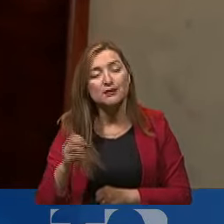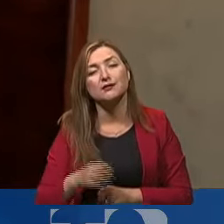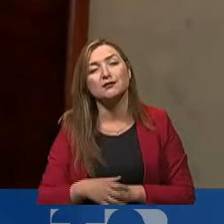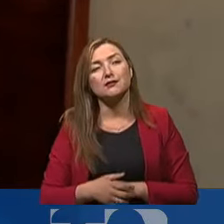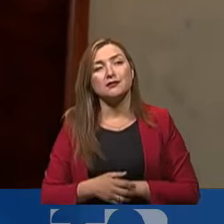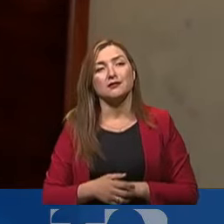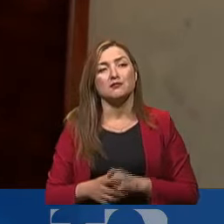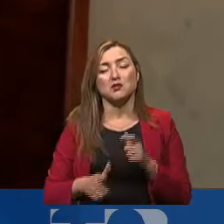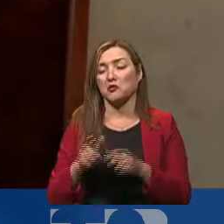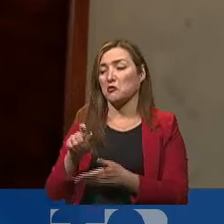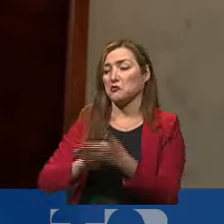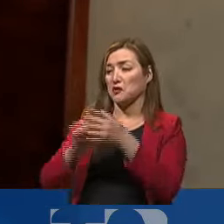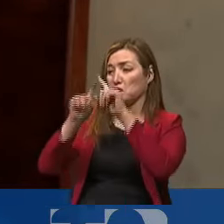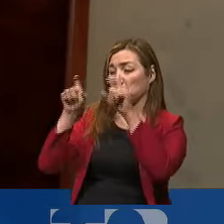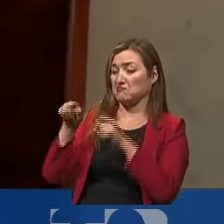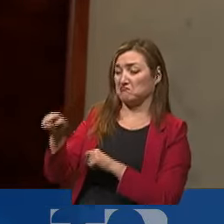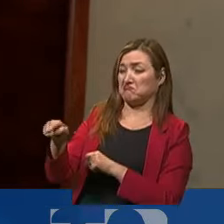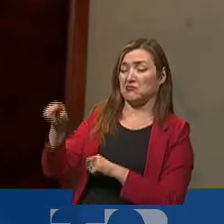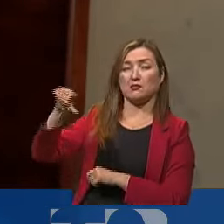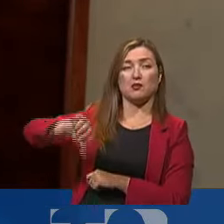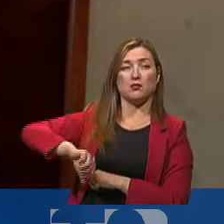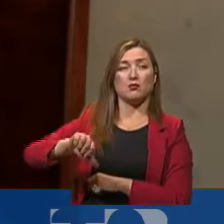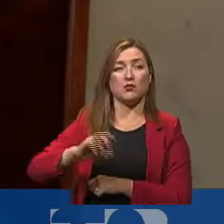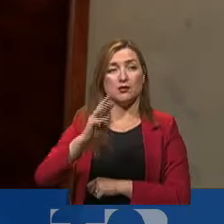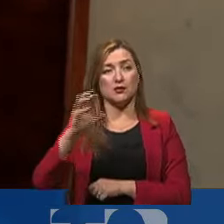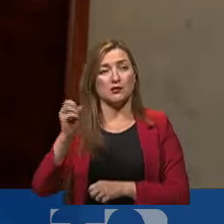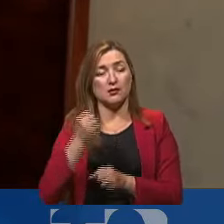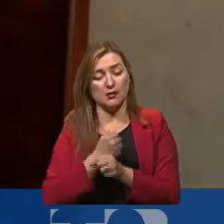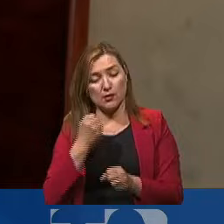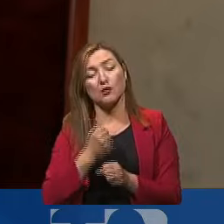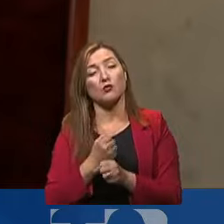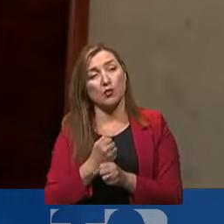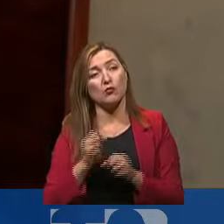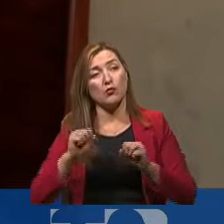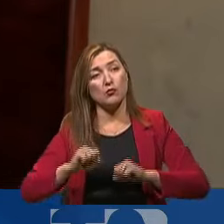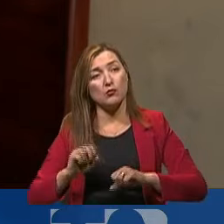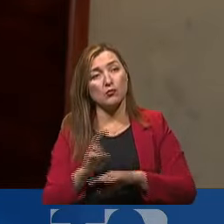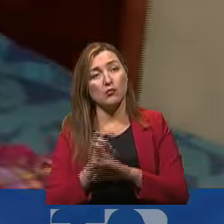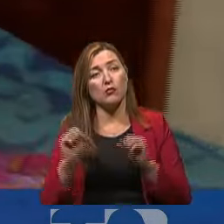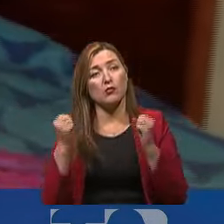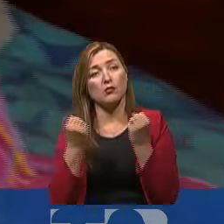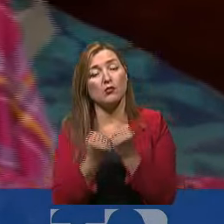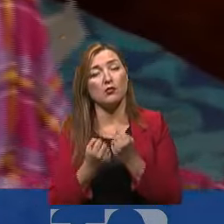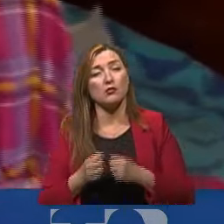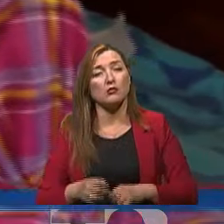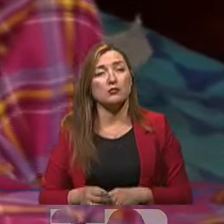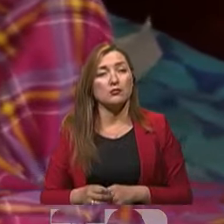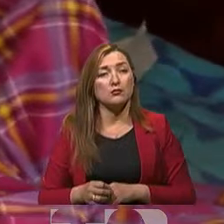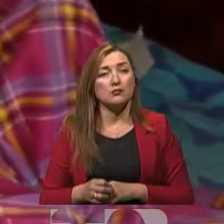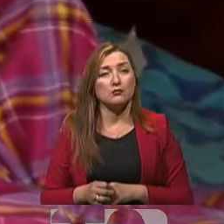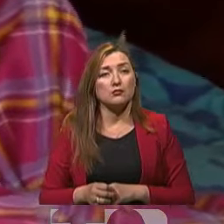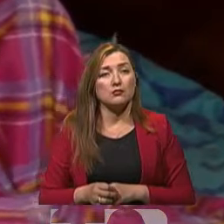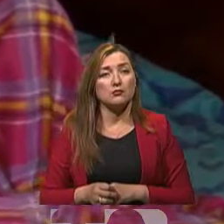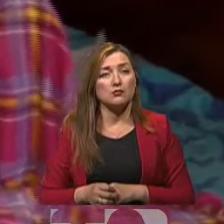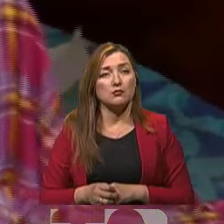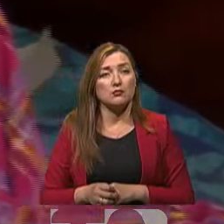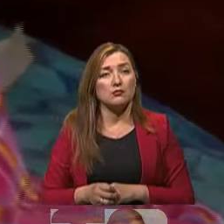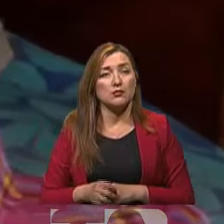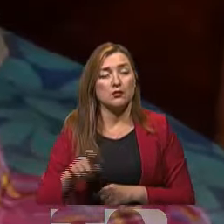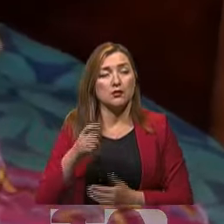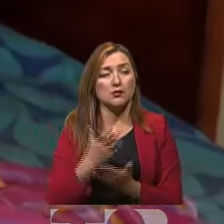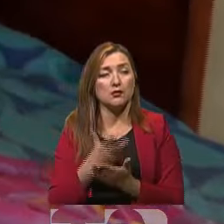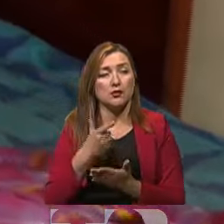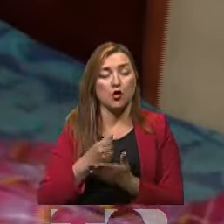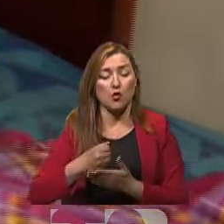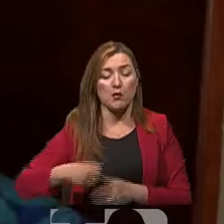le ven inútil, pero no en la realidad porque de 60 años todavía no somos útiles a la sociedad. Además, necesita adquirir